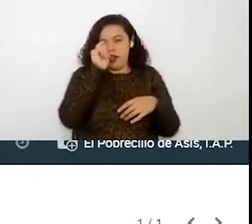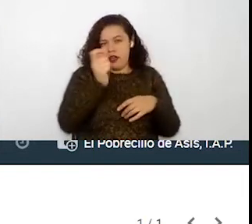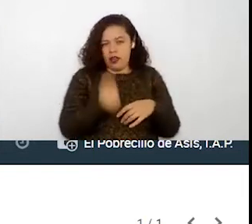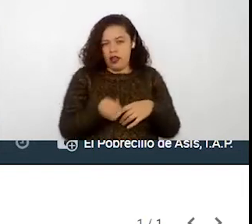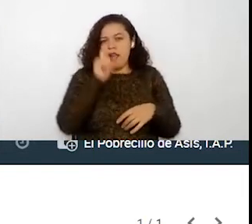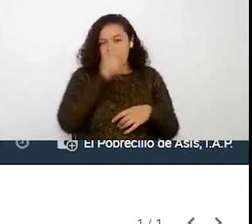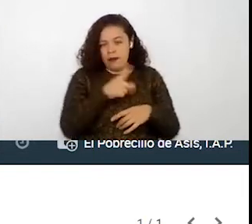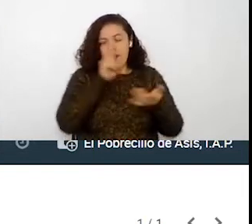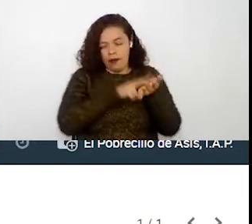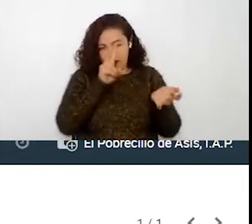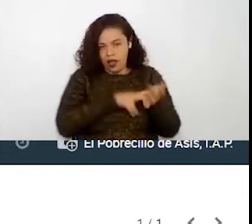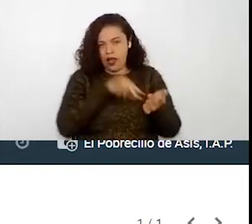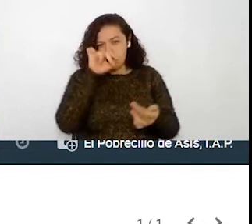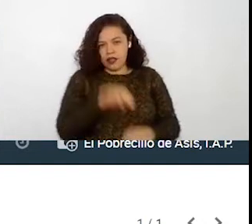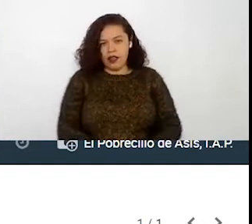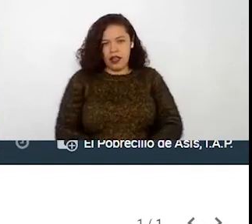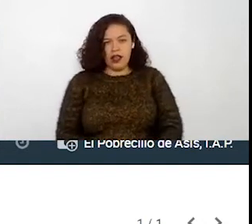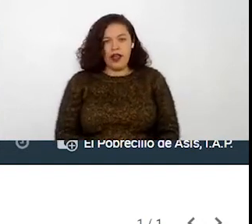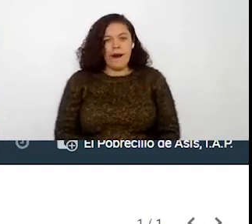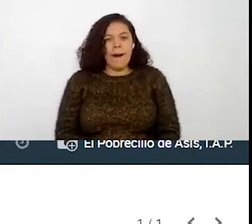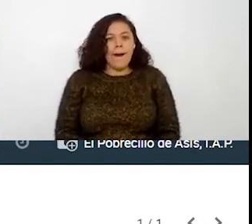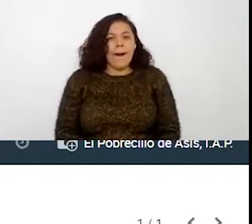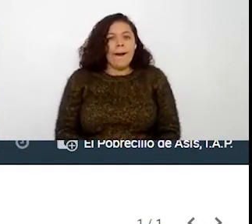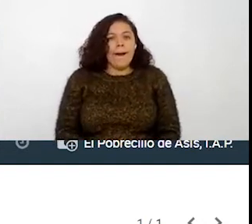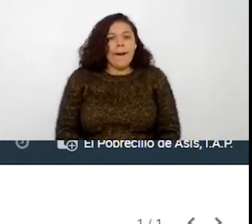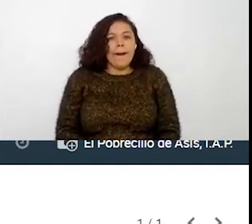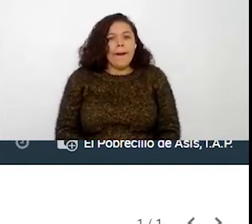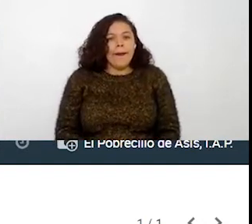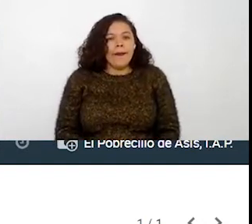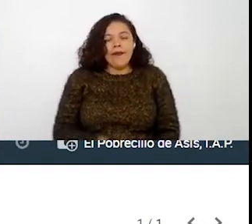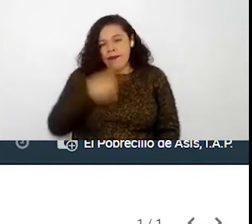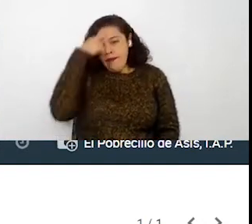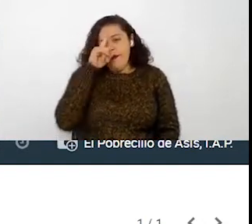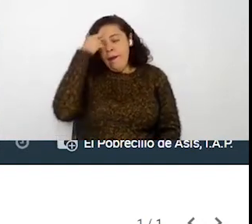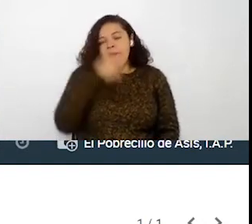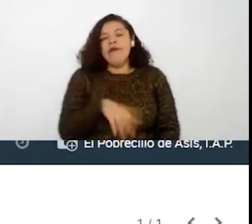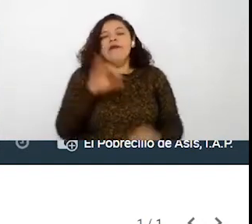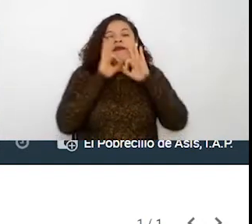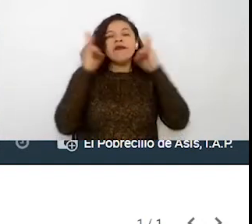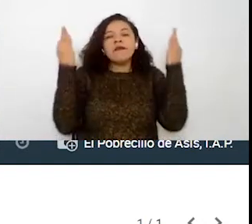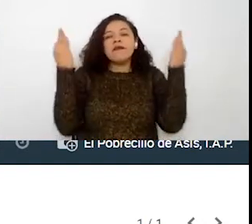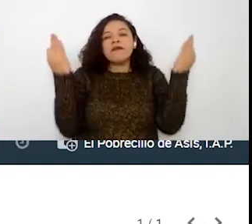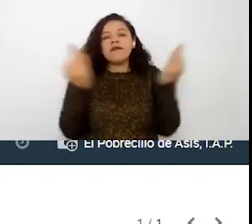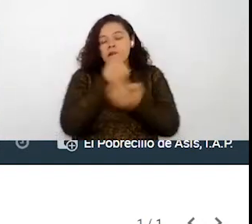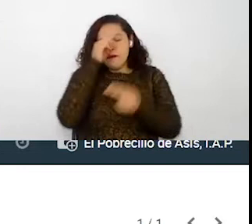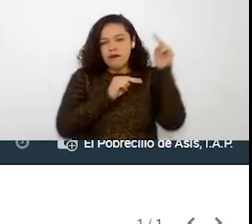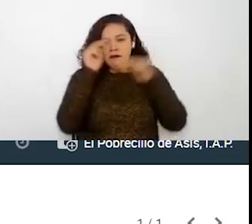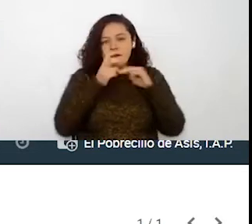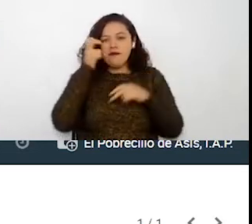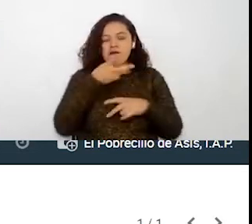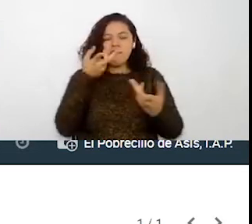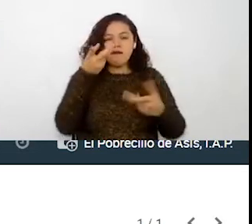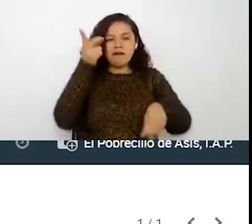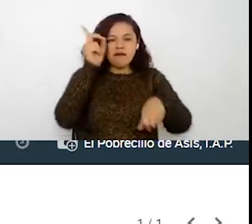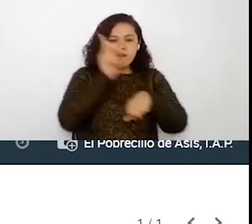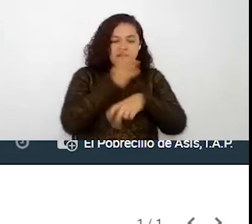es es válido digamos para nosotros si es la unidad de medida sigue siendo la sesión Bueno